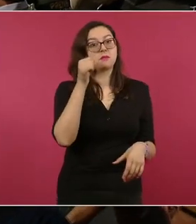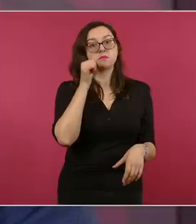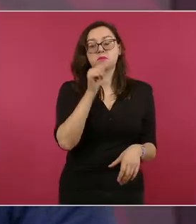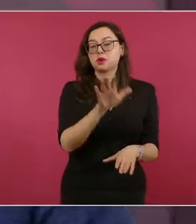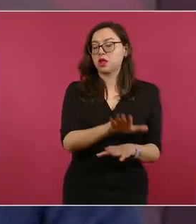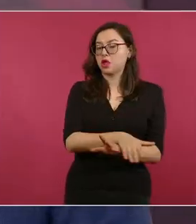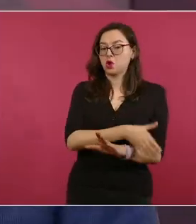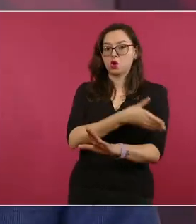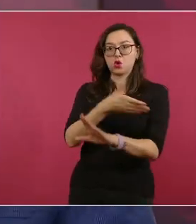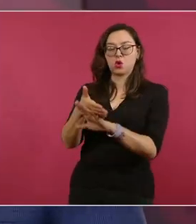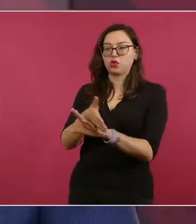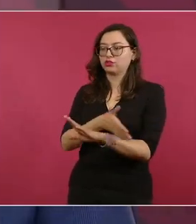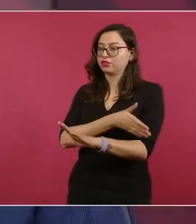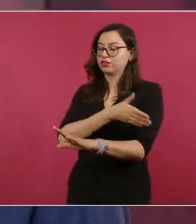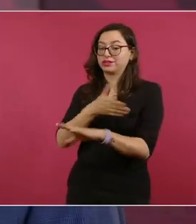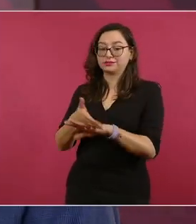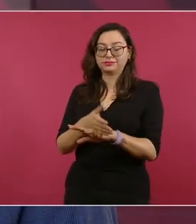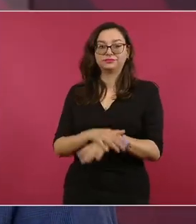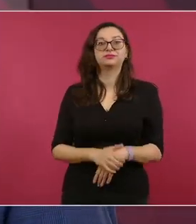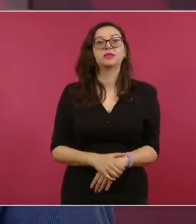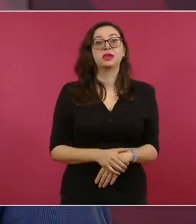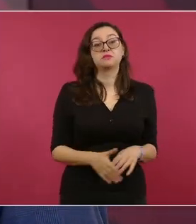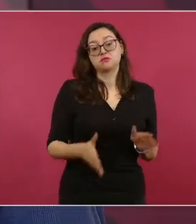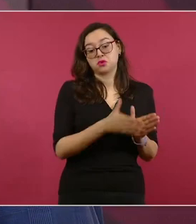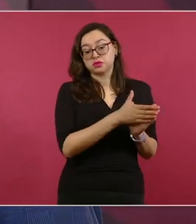los realistas